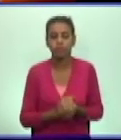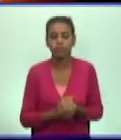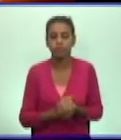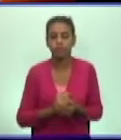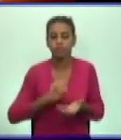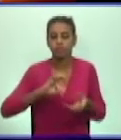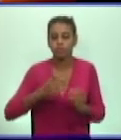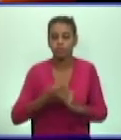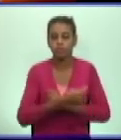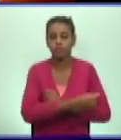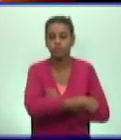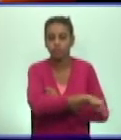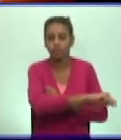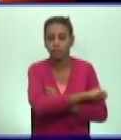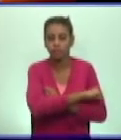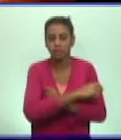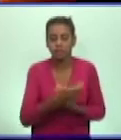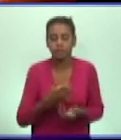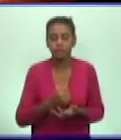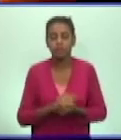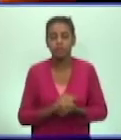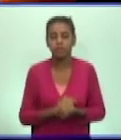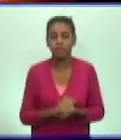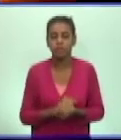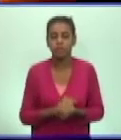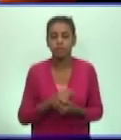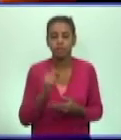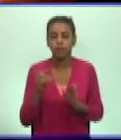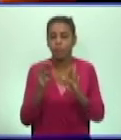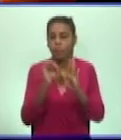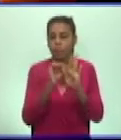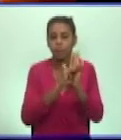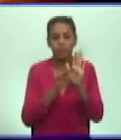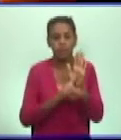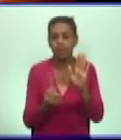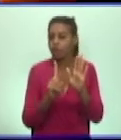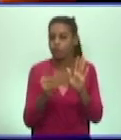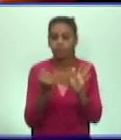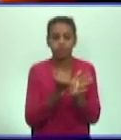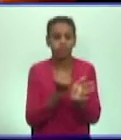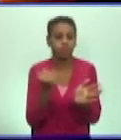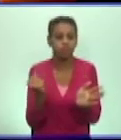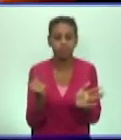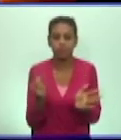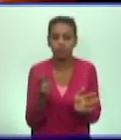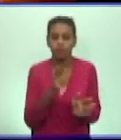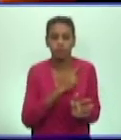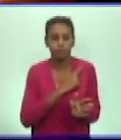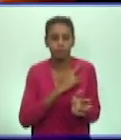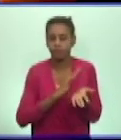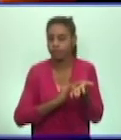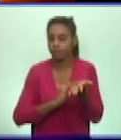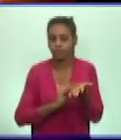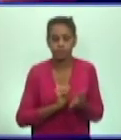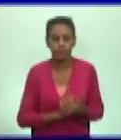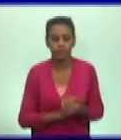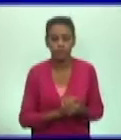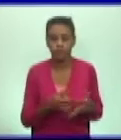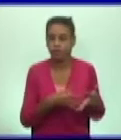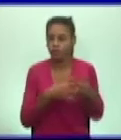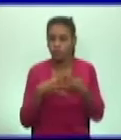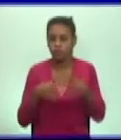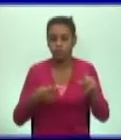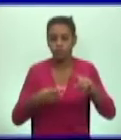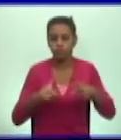como nación. Pues claro que no, muchachos. Estas medidas no fueron adoptadas y no fueron respetadas incluso por los Estados Unidos. Y en la medida